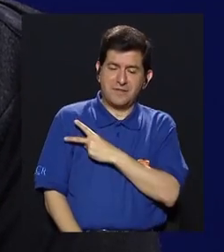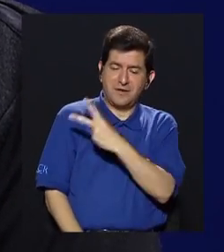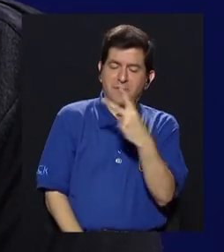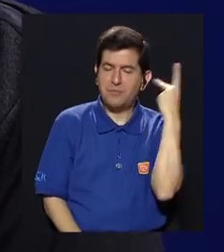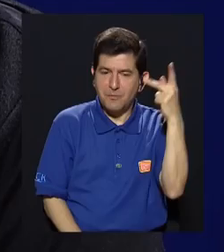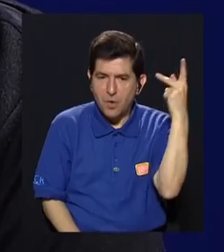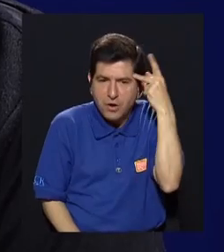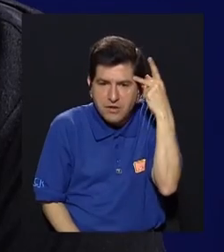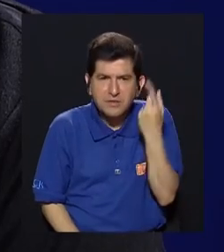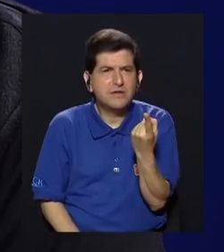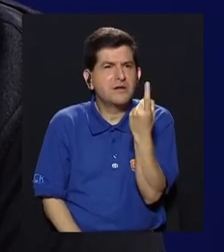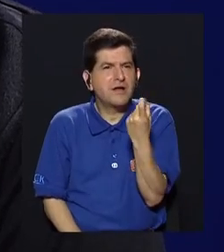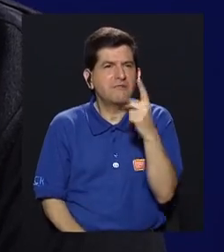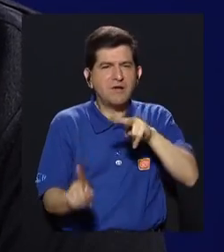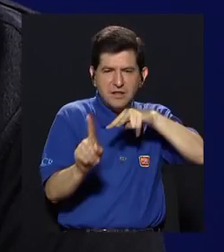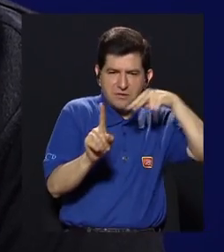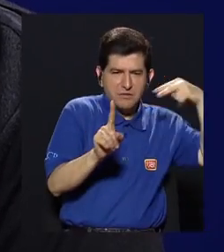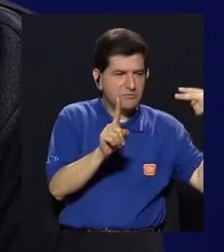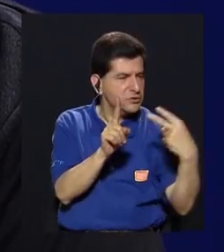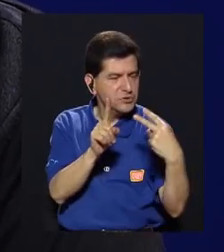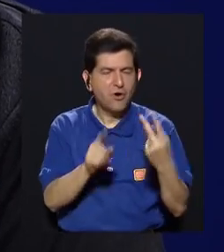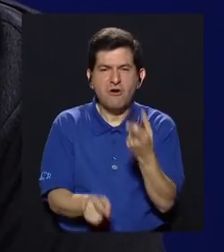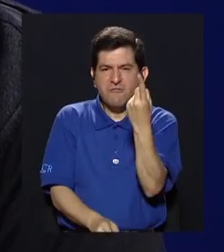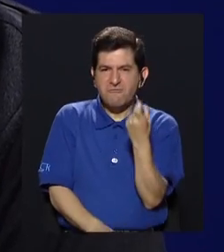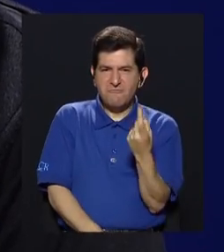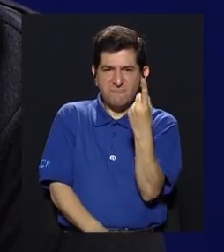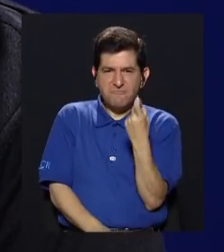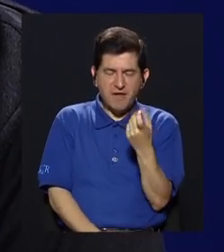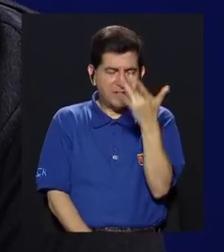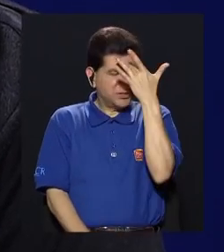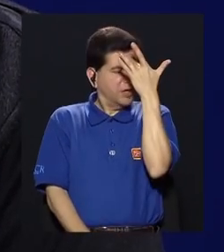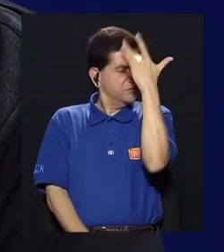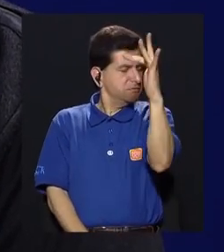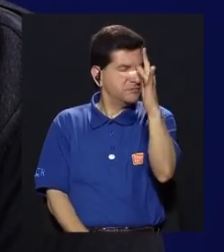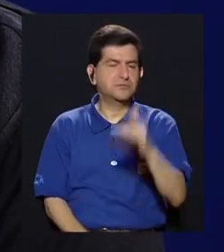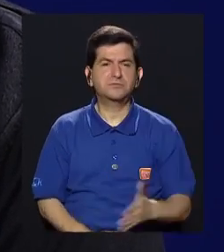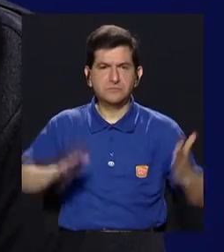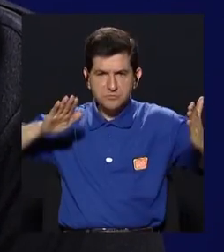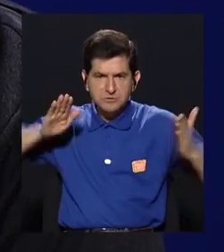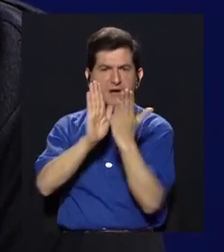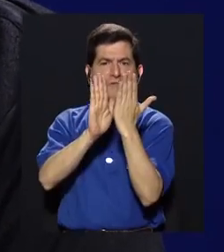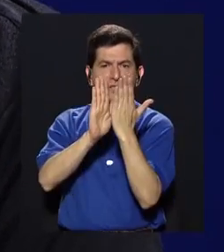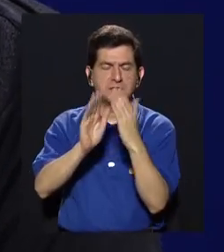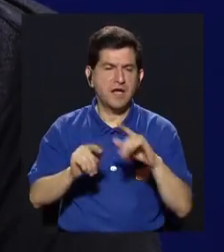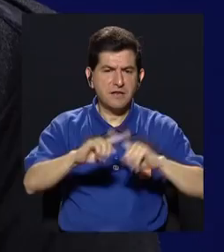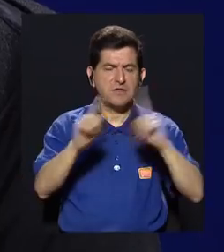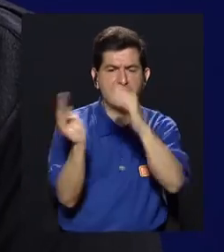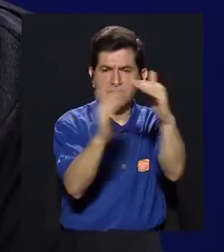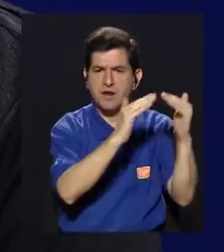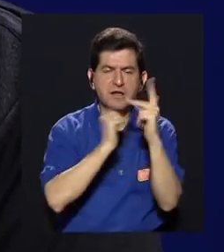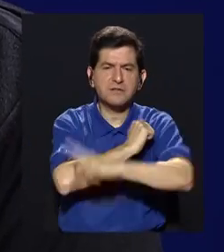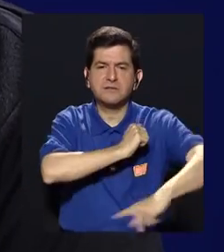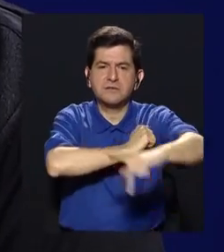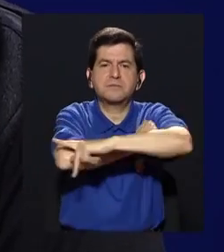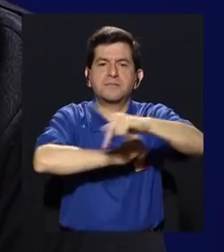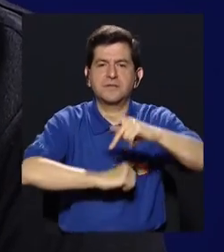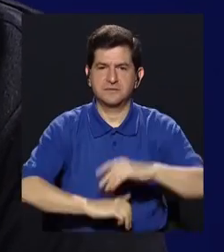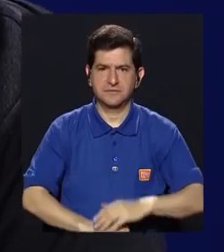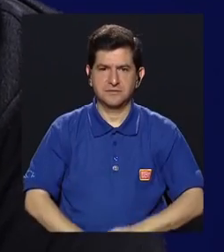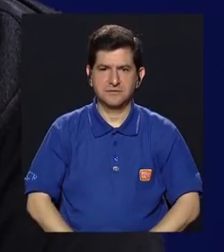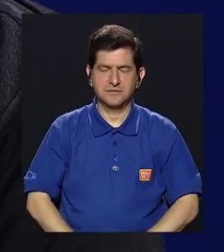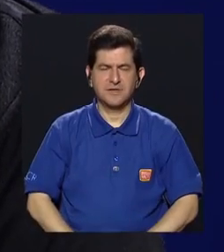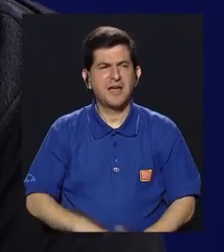faltado voluntad política y me parece que ha faltado visión y me ha faltado inteligencia para enfrentarse a esta y otras poblaciones en el